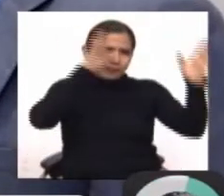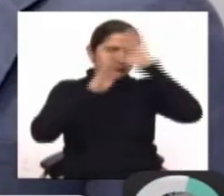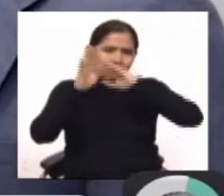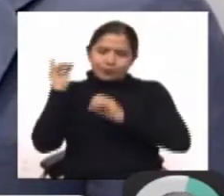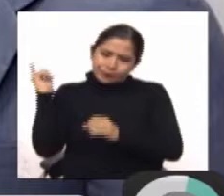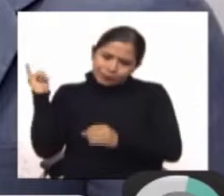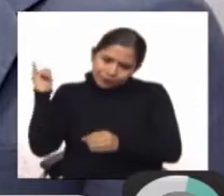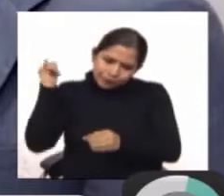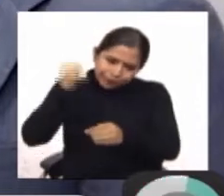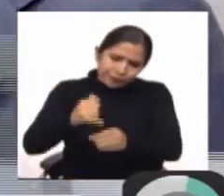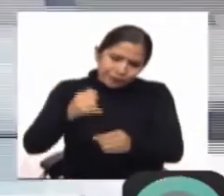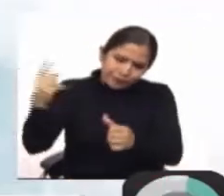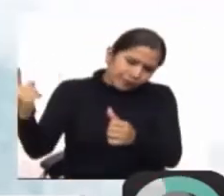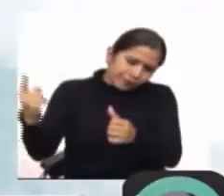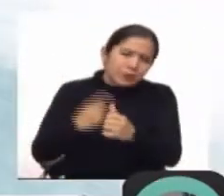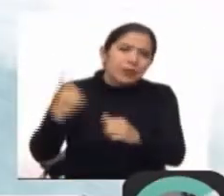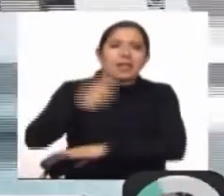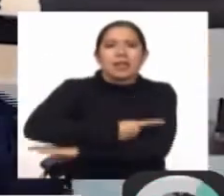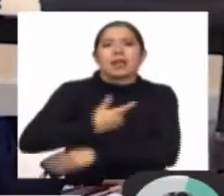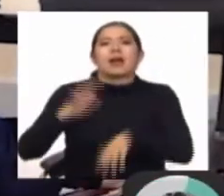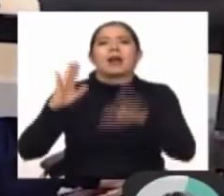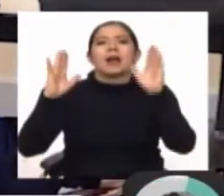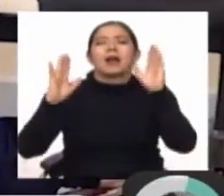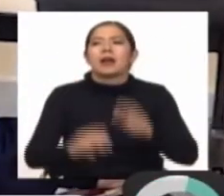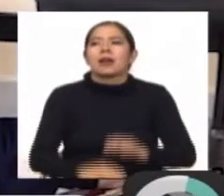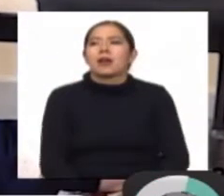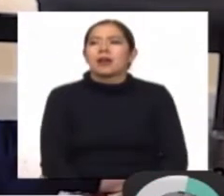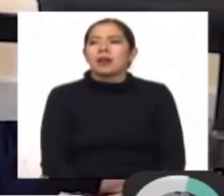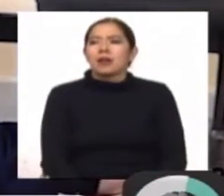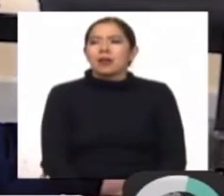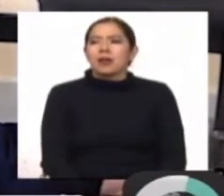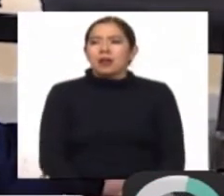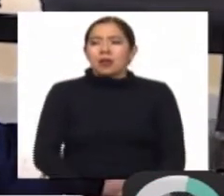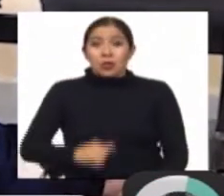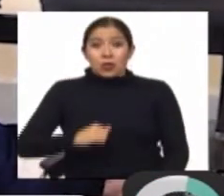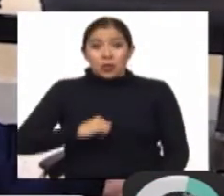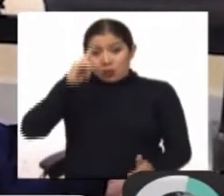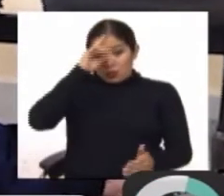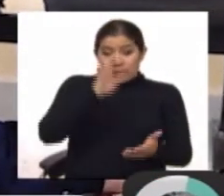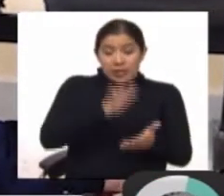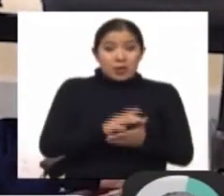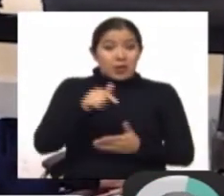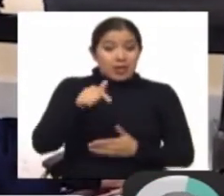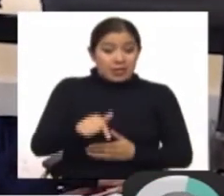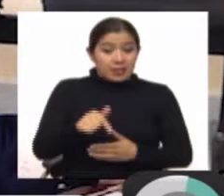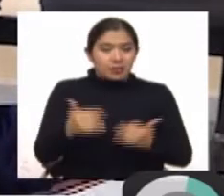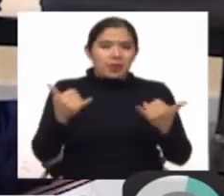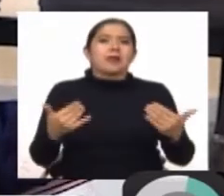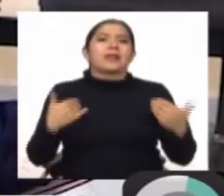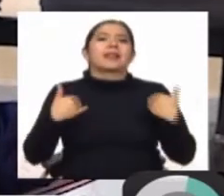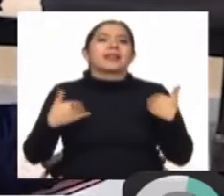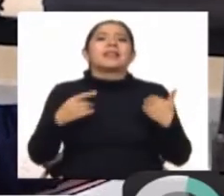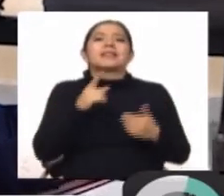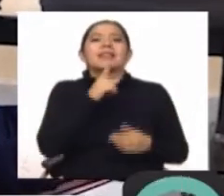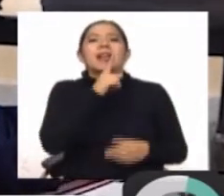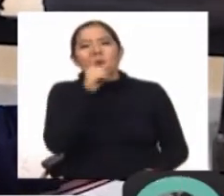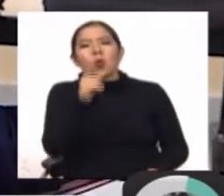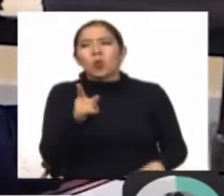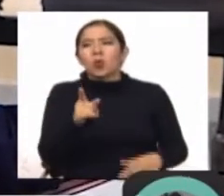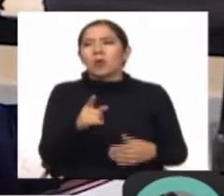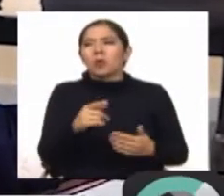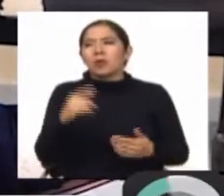el primer día, ¿no? De registro. Creo que con esto voy a tener un seguro. Creo que me van a dar por mes